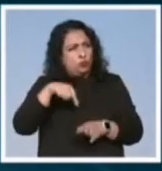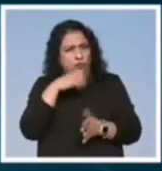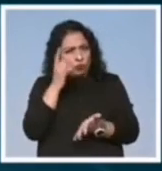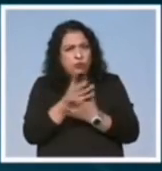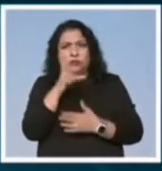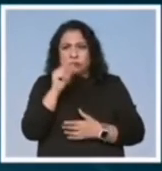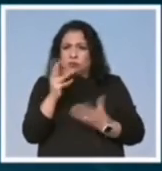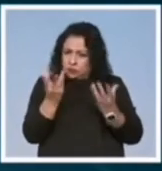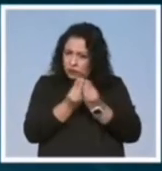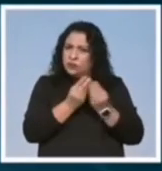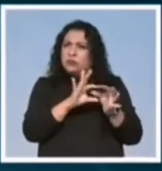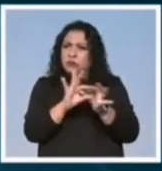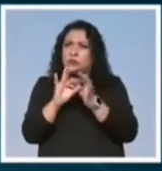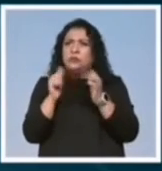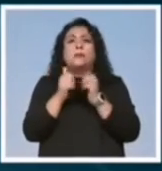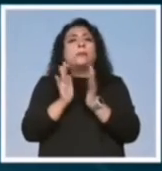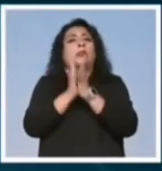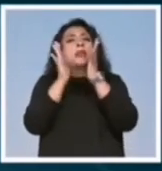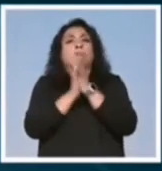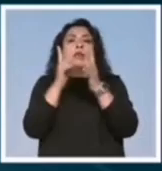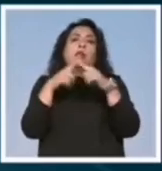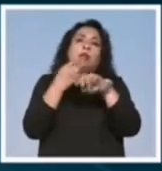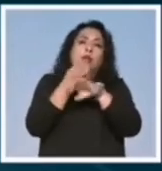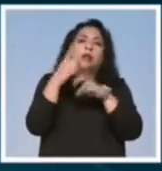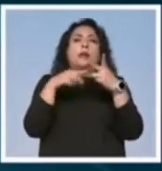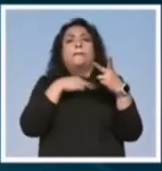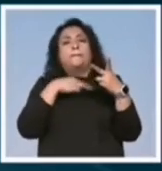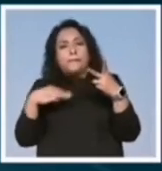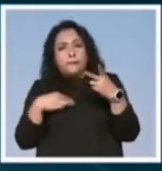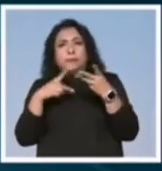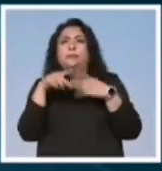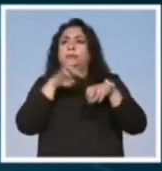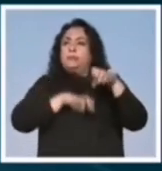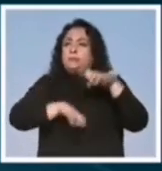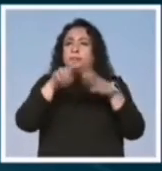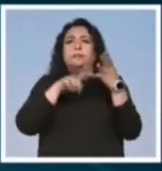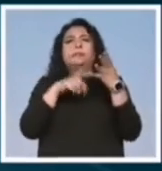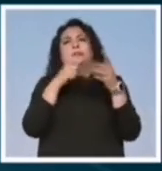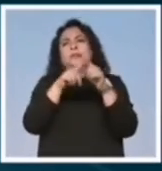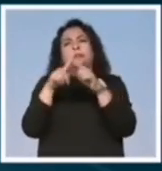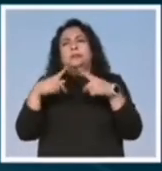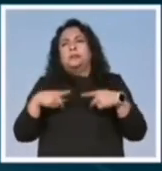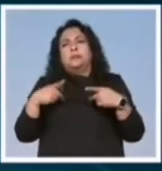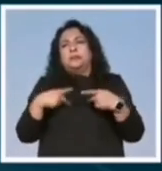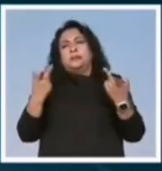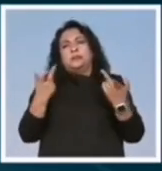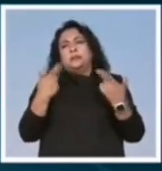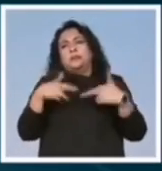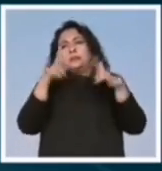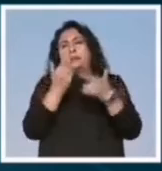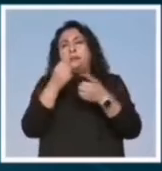en conjunto con la participación de estados, municipios, empresas y distintos actores de la sociedad que